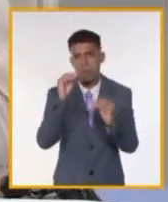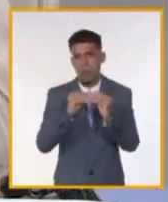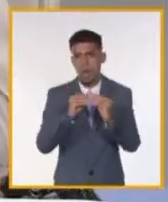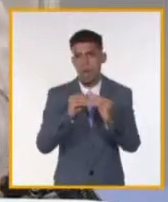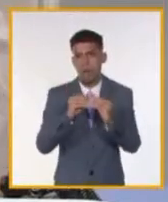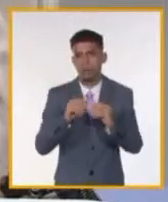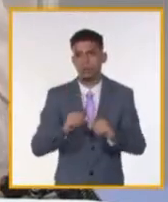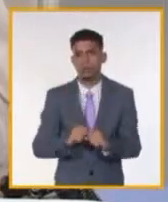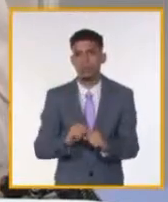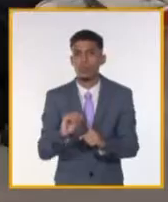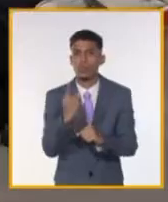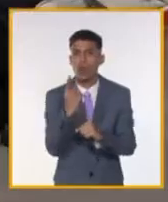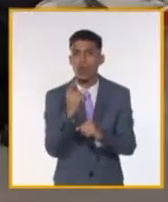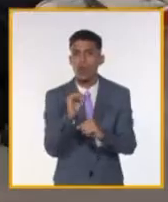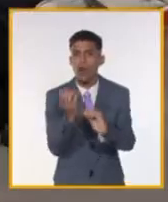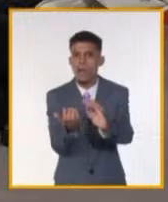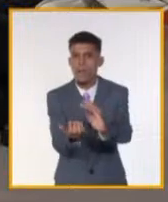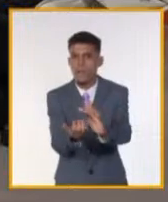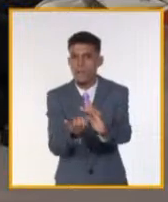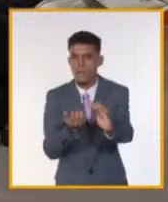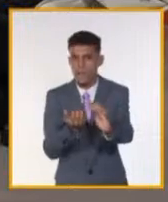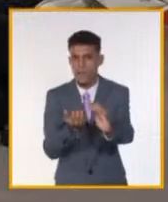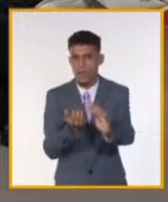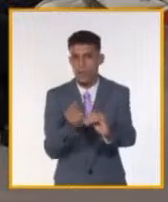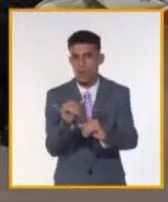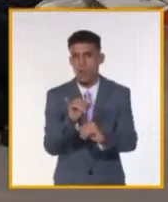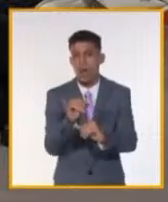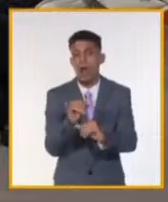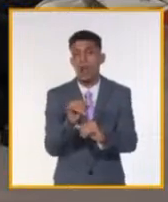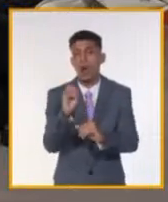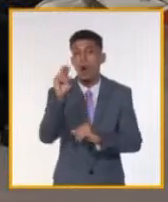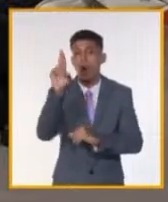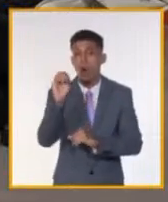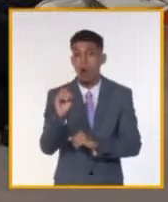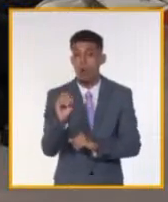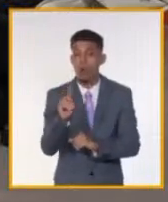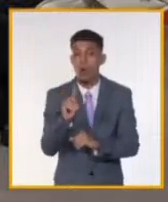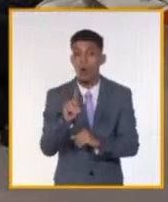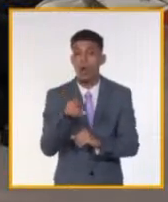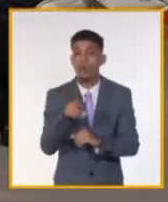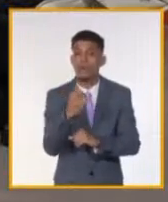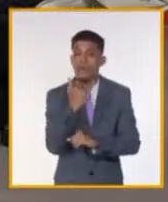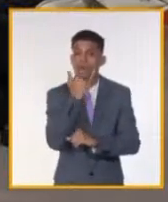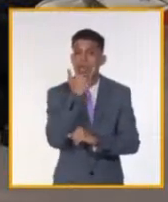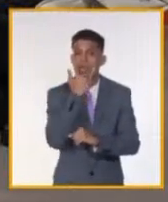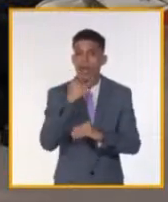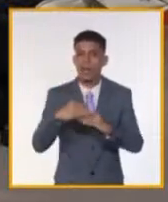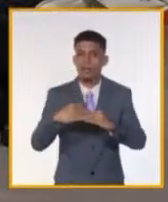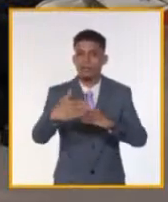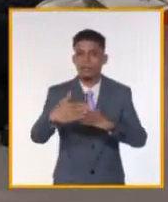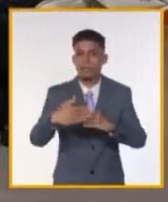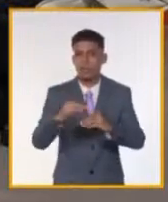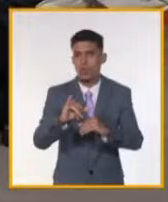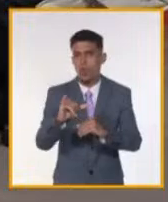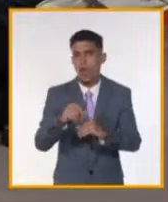solo la extracción del mineral, sino lo que alrededor, los fenómenos que se dan alrededor. Que es fundamentalmente es el fenómeno que ocurre